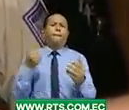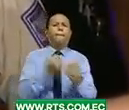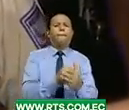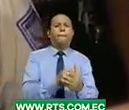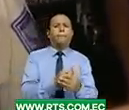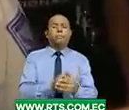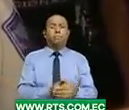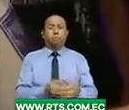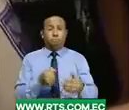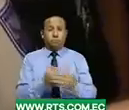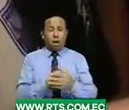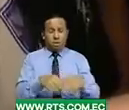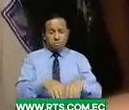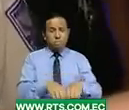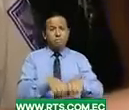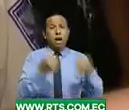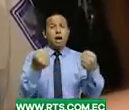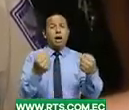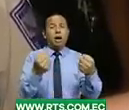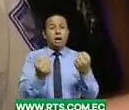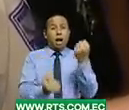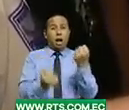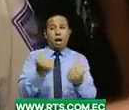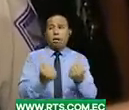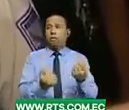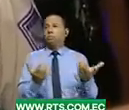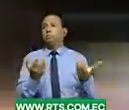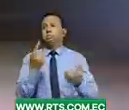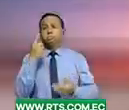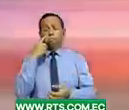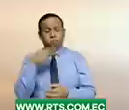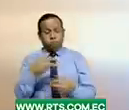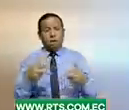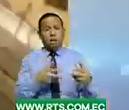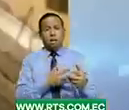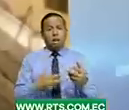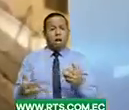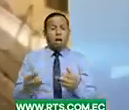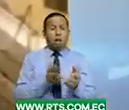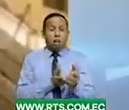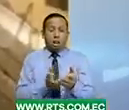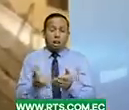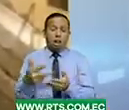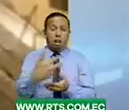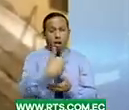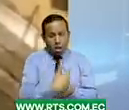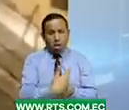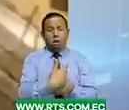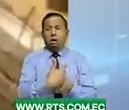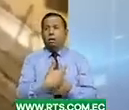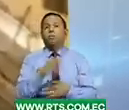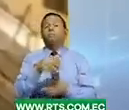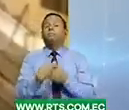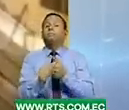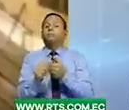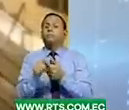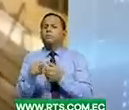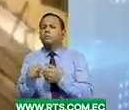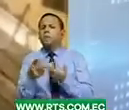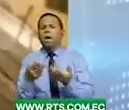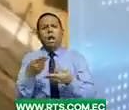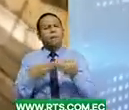rompe cárter y termina en esta posición, en contravía. Aquí en la esquina, cerca del mercado, no puede ser